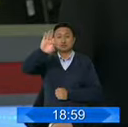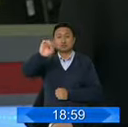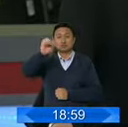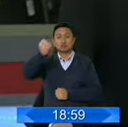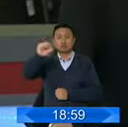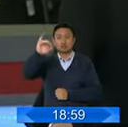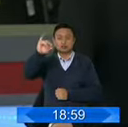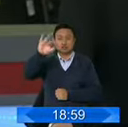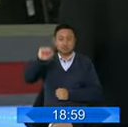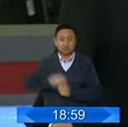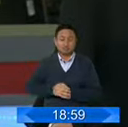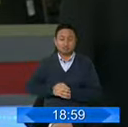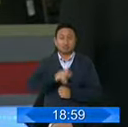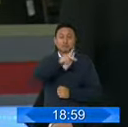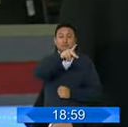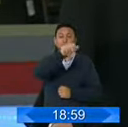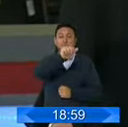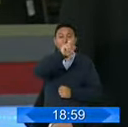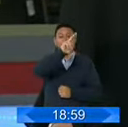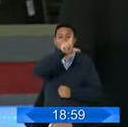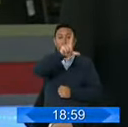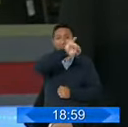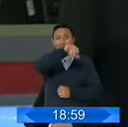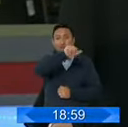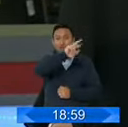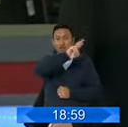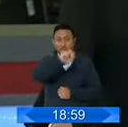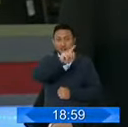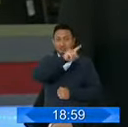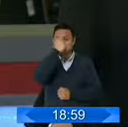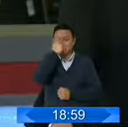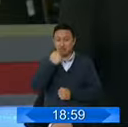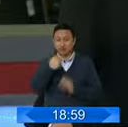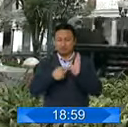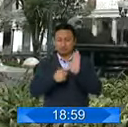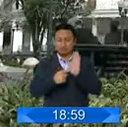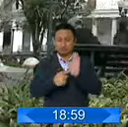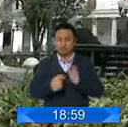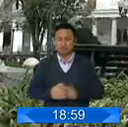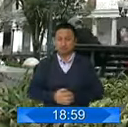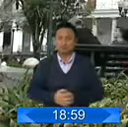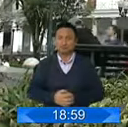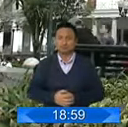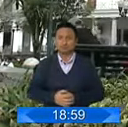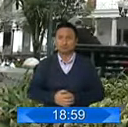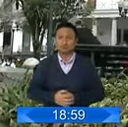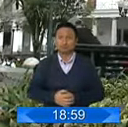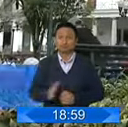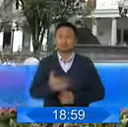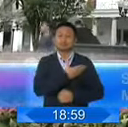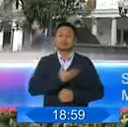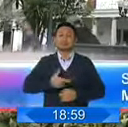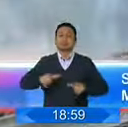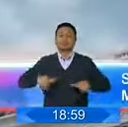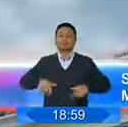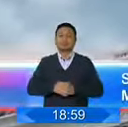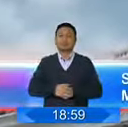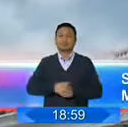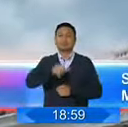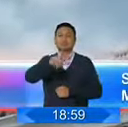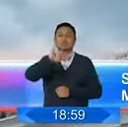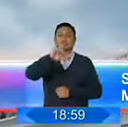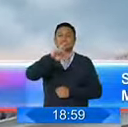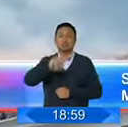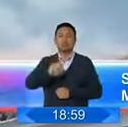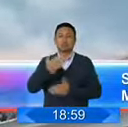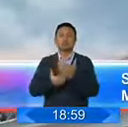Toscanini y Paulo Osvaldo Jarrín. A continuación, revisemos sus perfiles. El gobierno de Lenín Moreno designó a Lino Mauro Toscanini